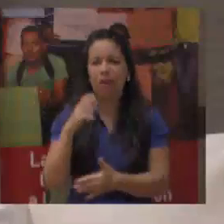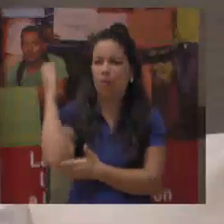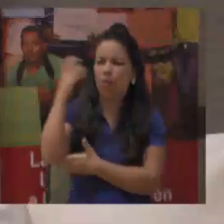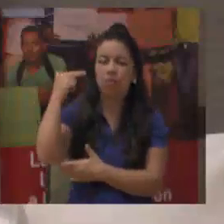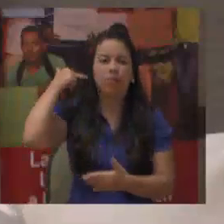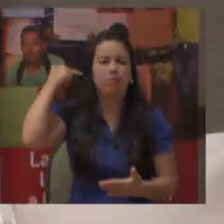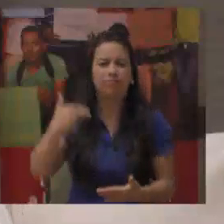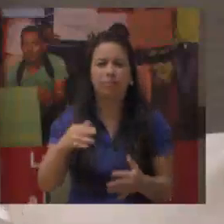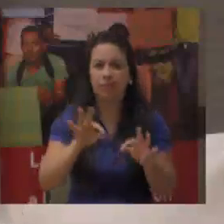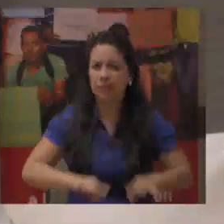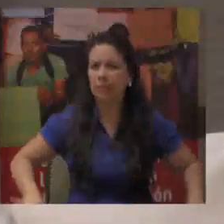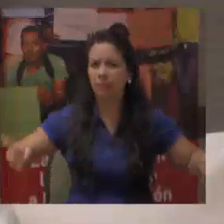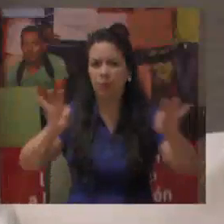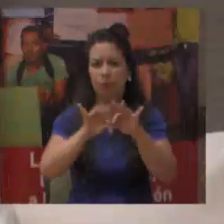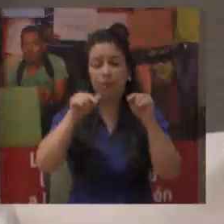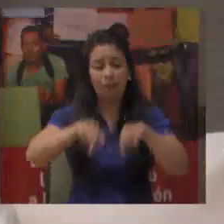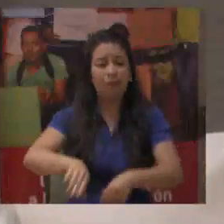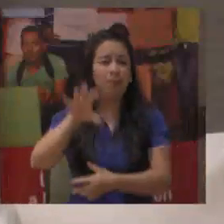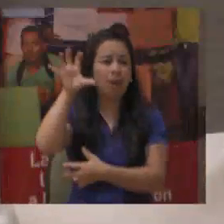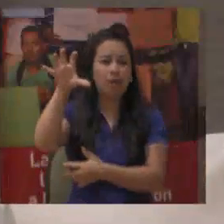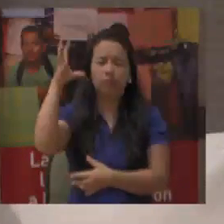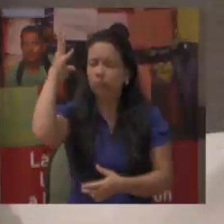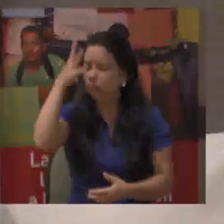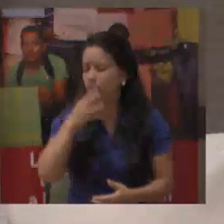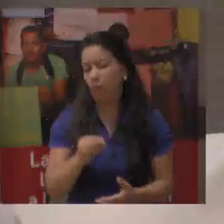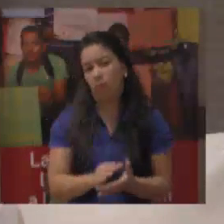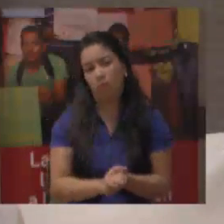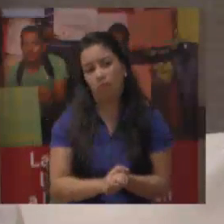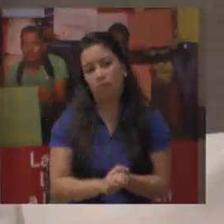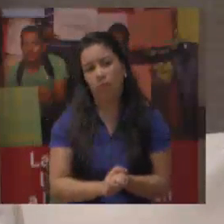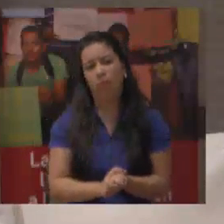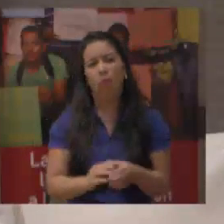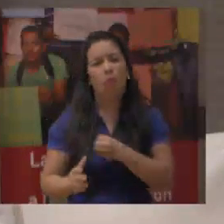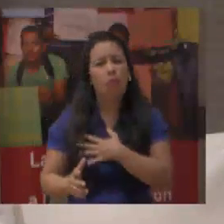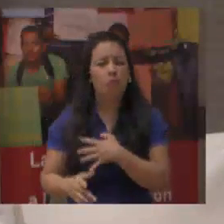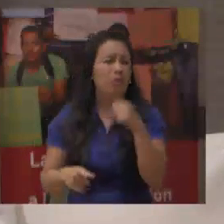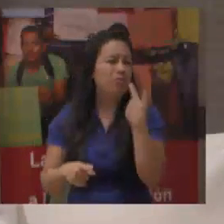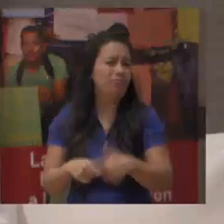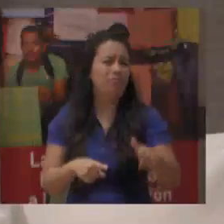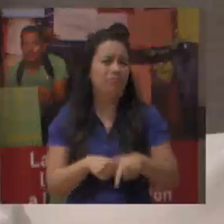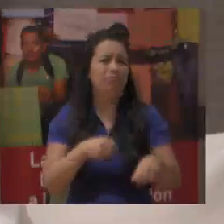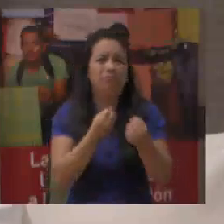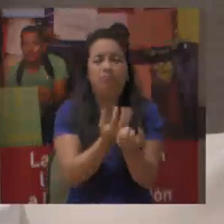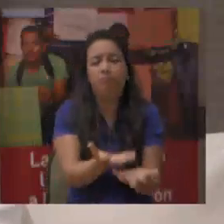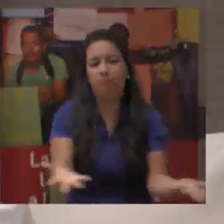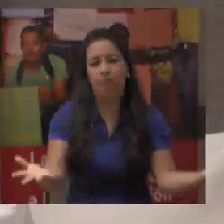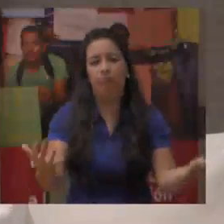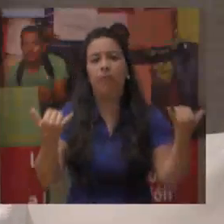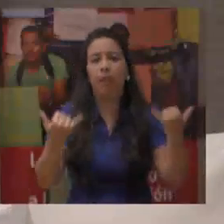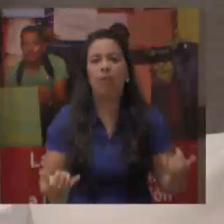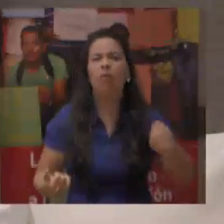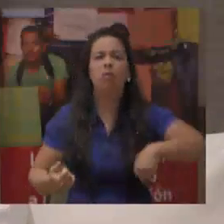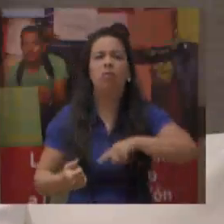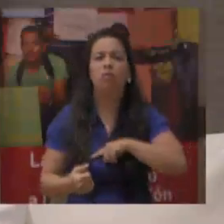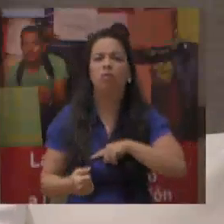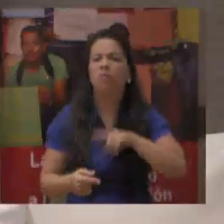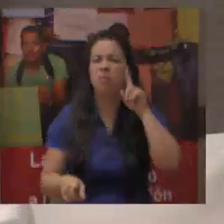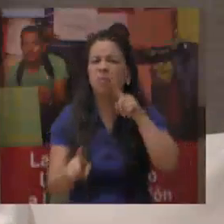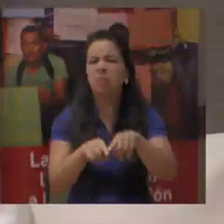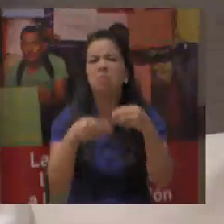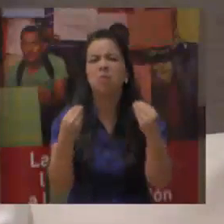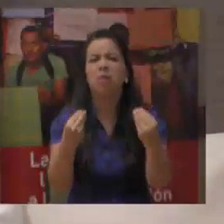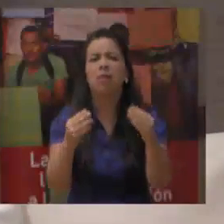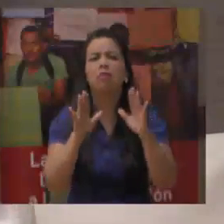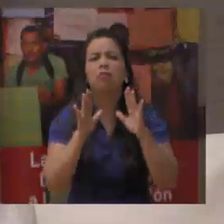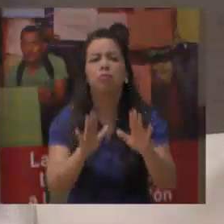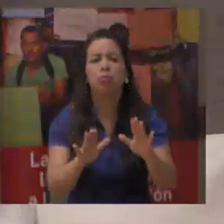histórico. Este es un país hermoso. Tenemos múltiples oportunidades. Lo que nos estamos jugando es un